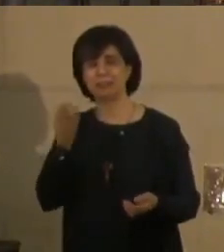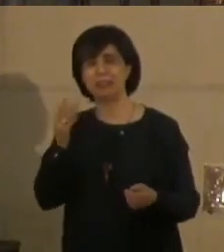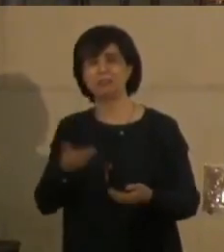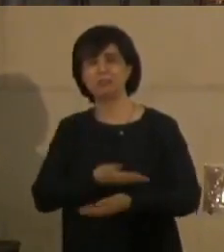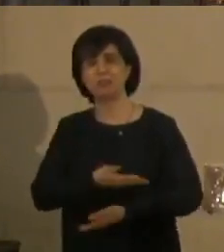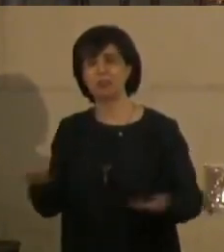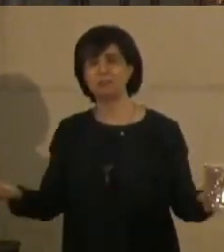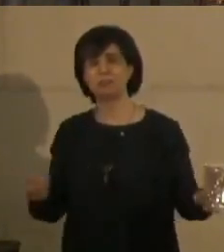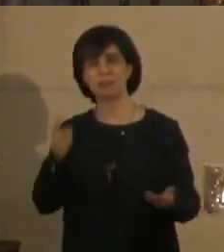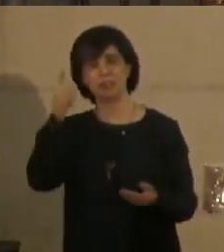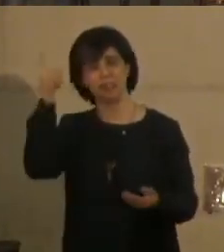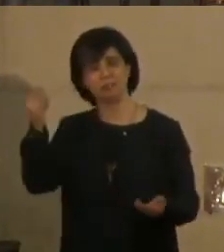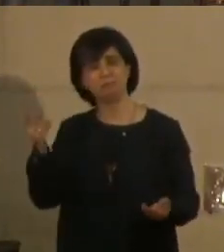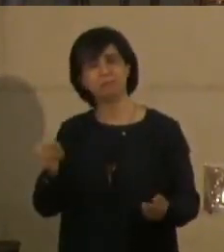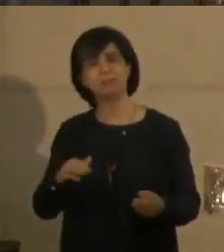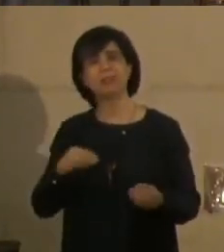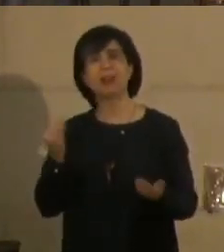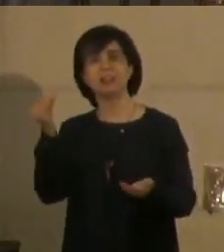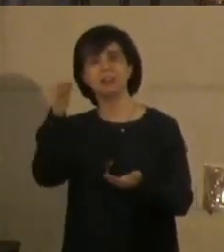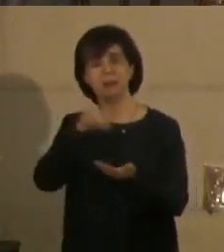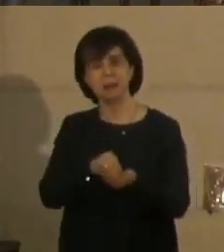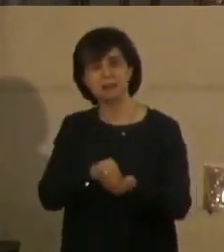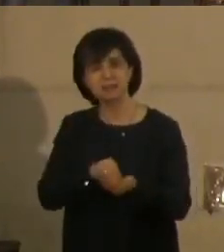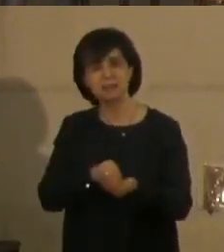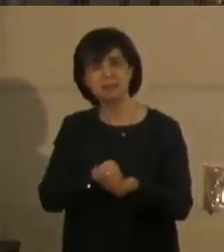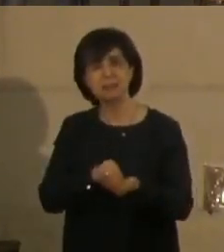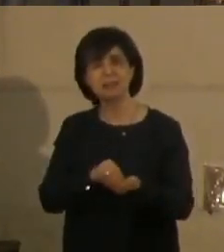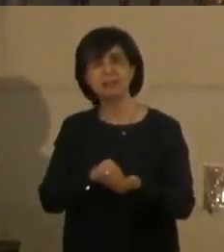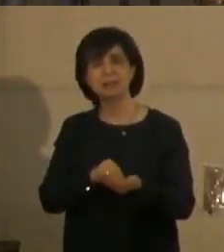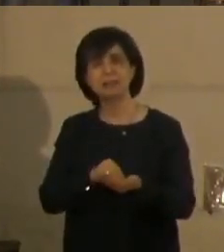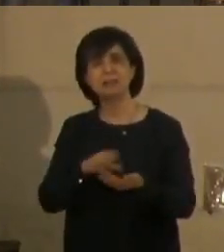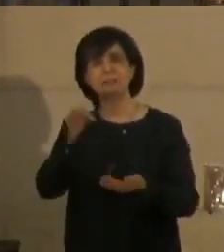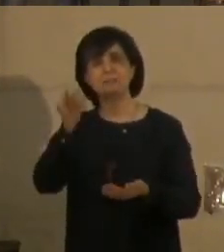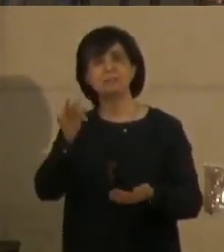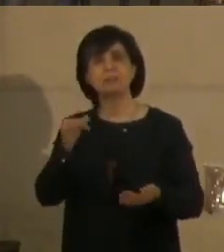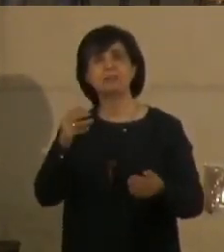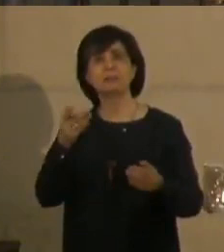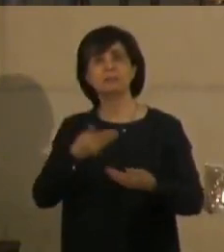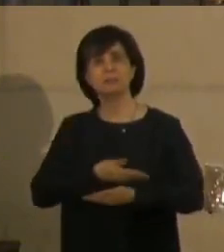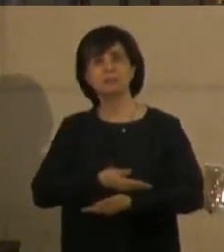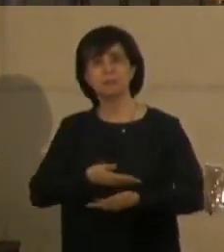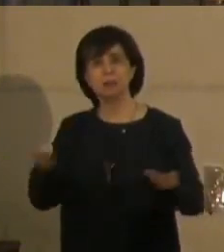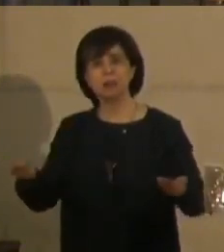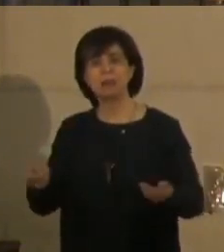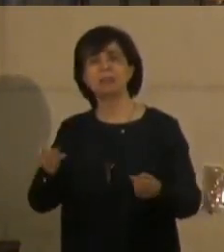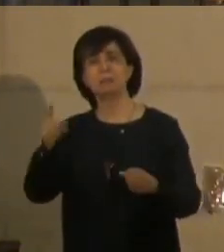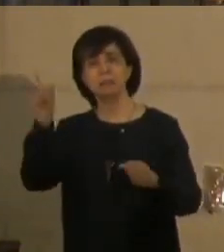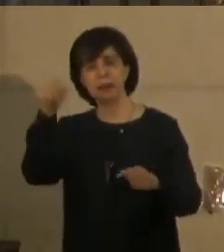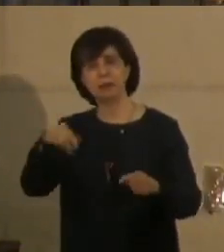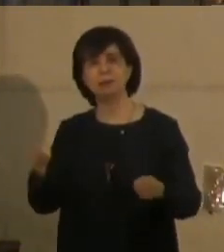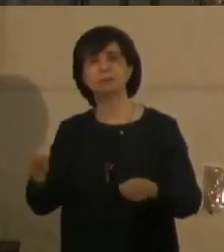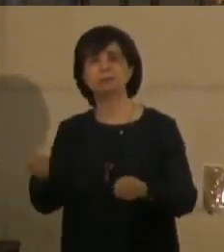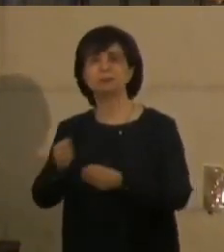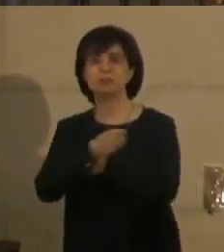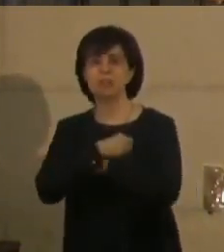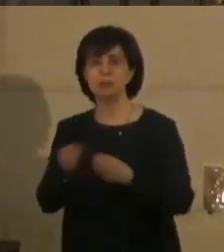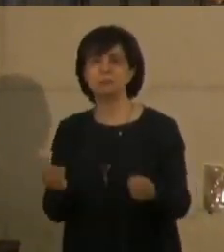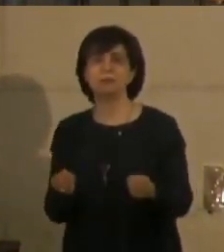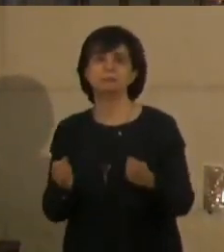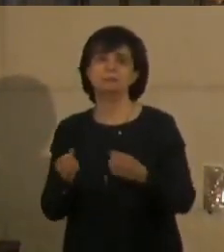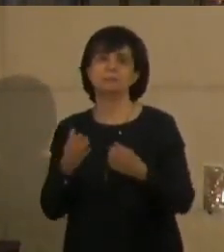de Él y que además no solamente nos fiemos de Él, sino que nos ama